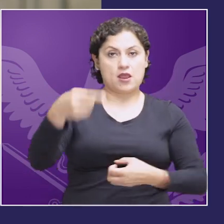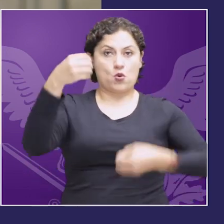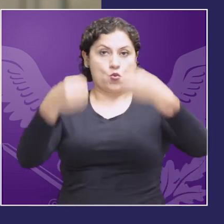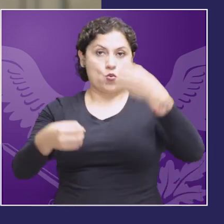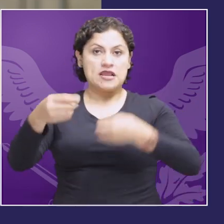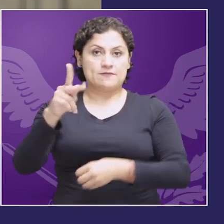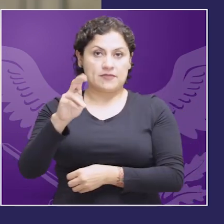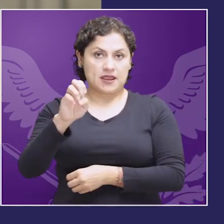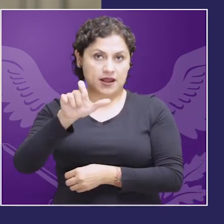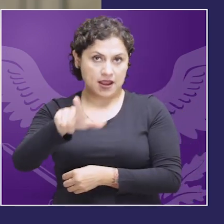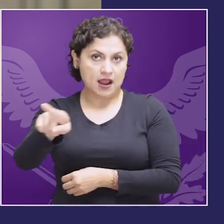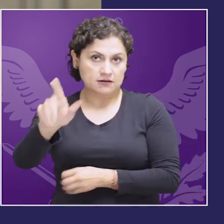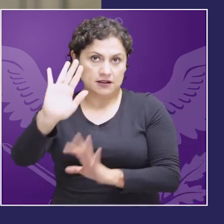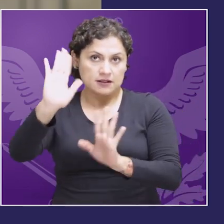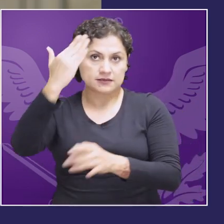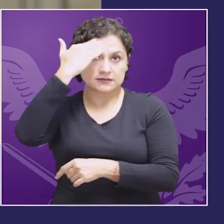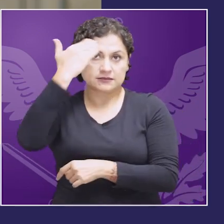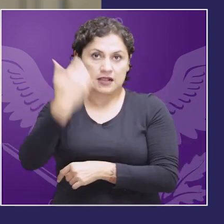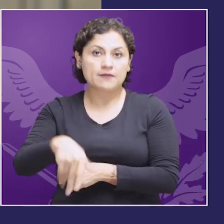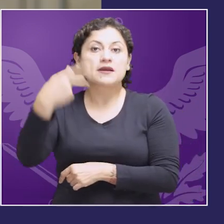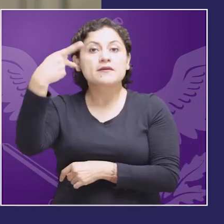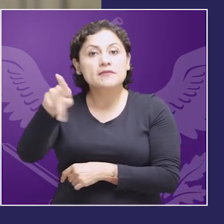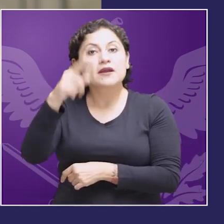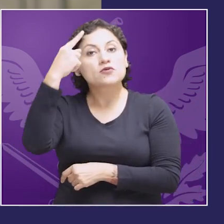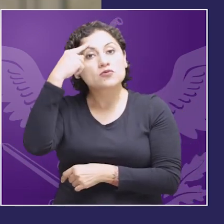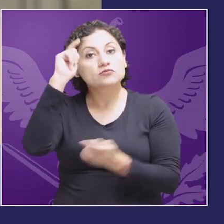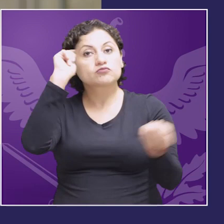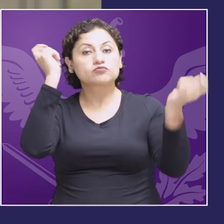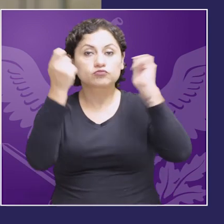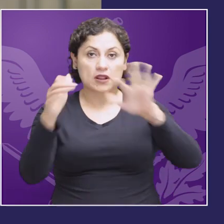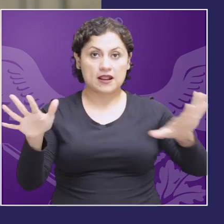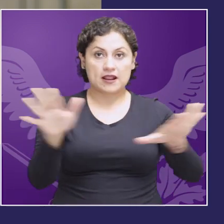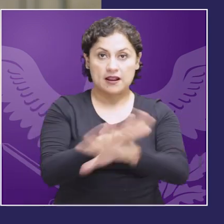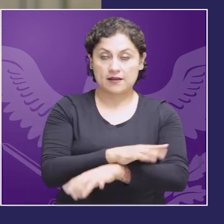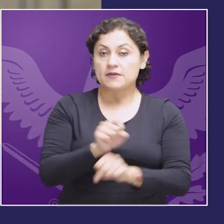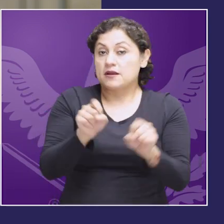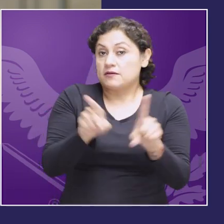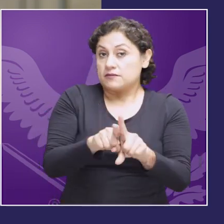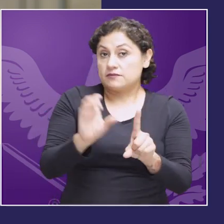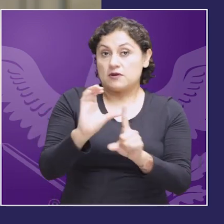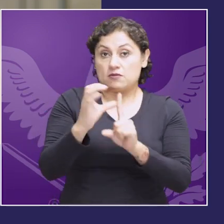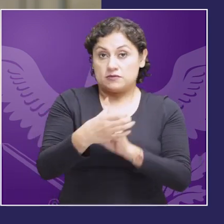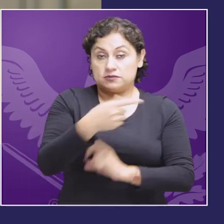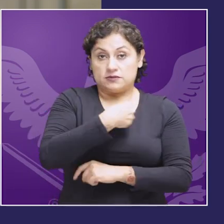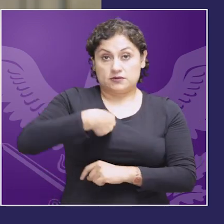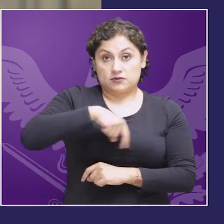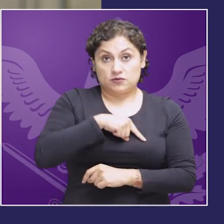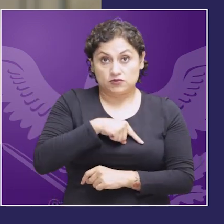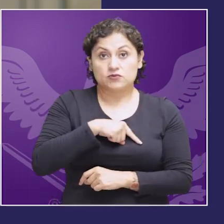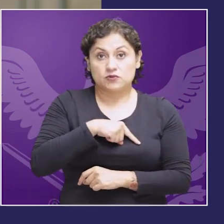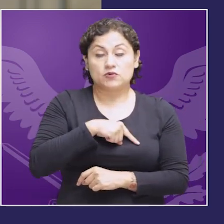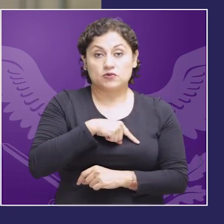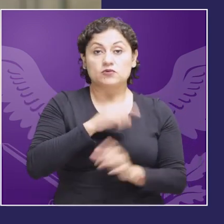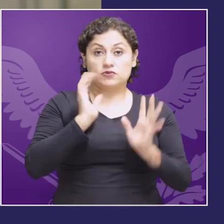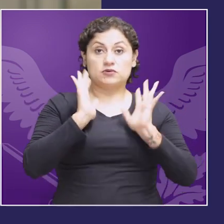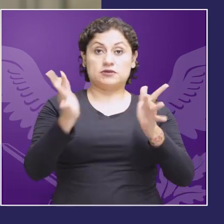defensa, podremos hablar de muchas cuestiones que obviamente los jueces penales al día de hoy tienen que mirarlo con otra mirada. Creo que es lo